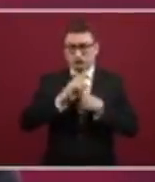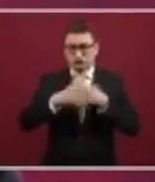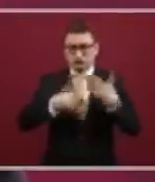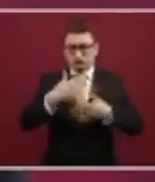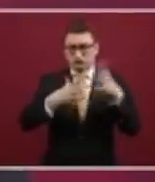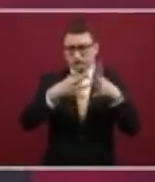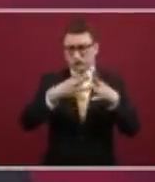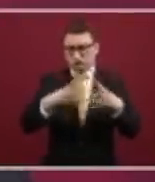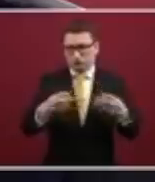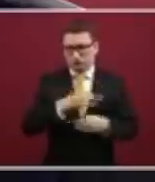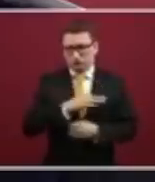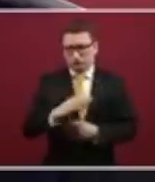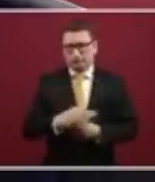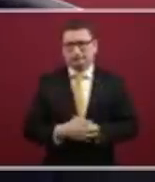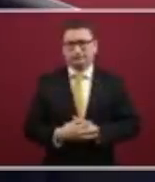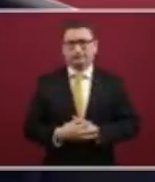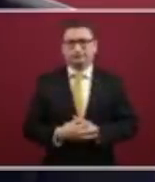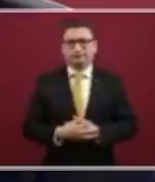se